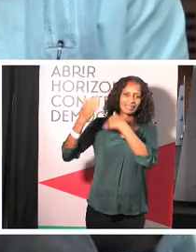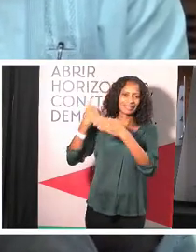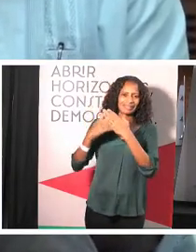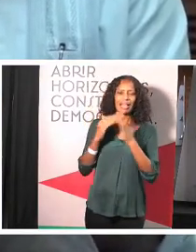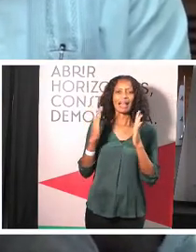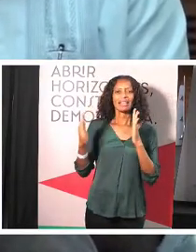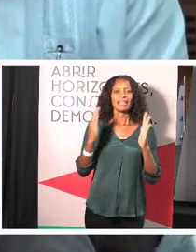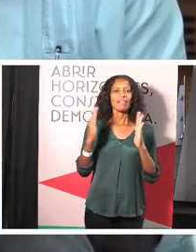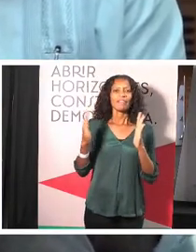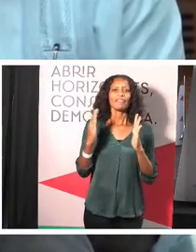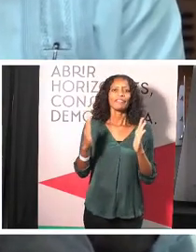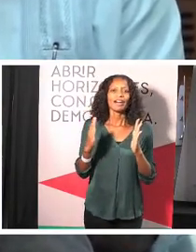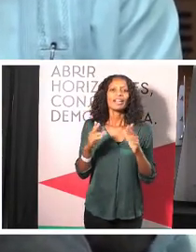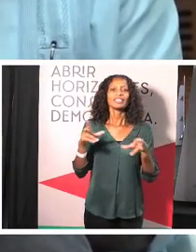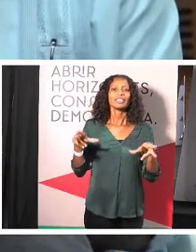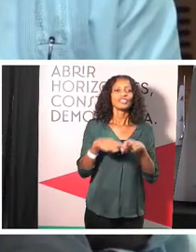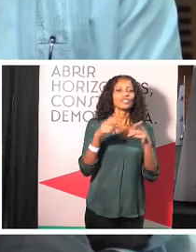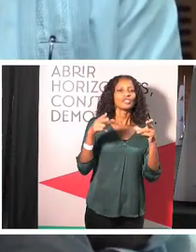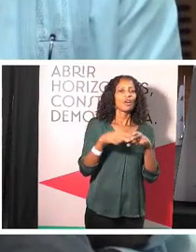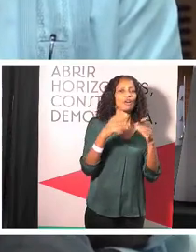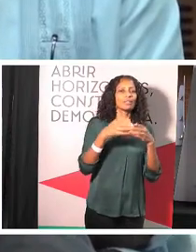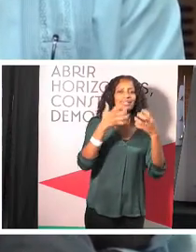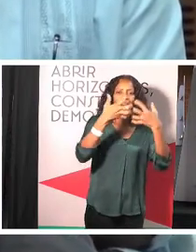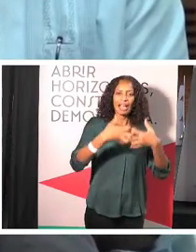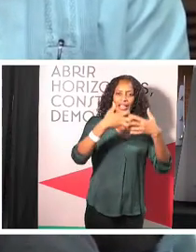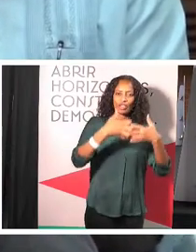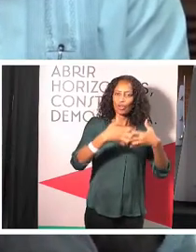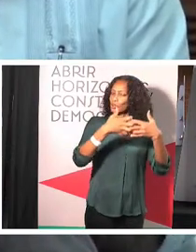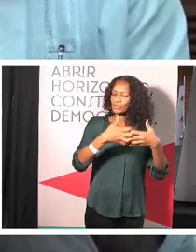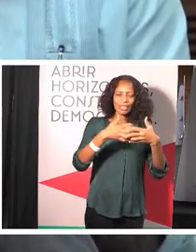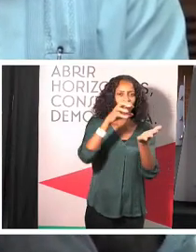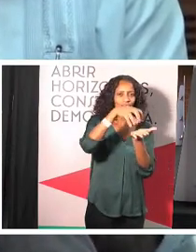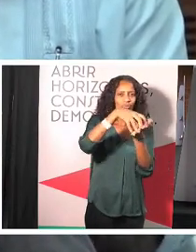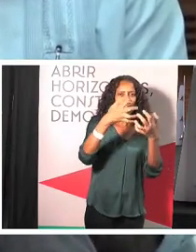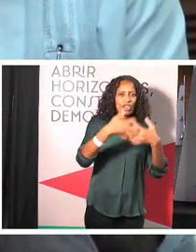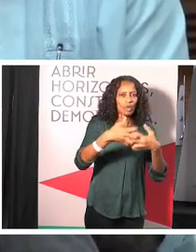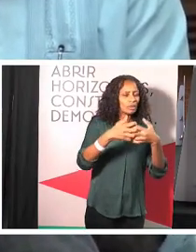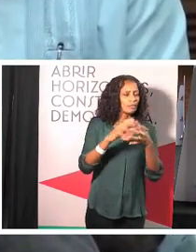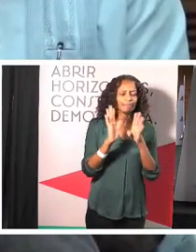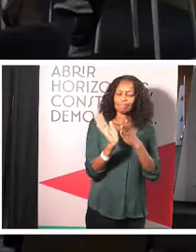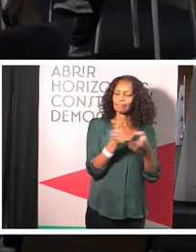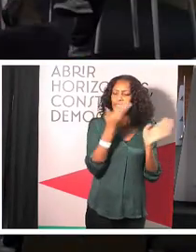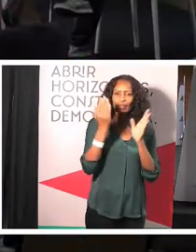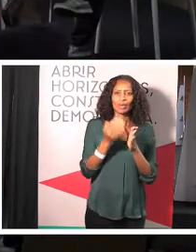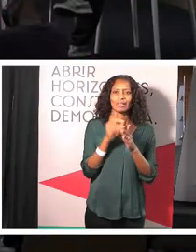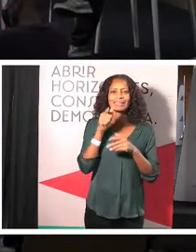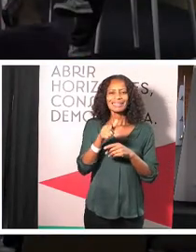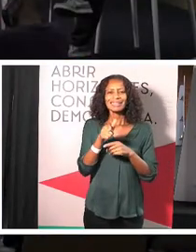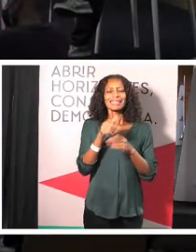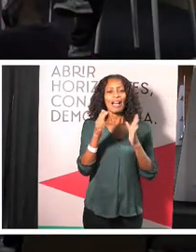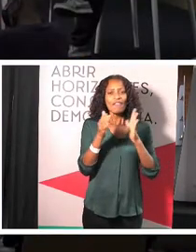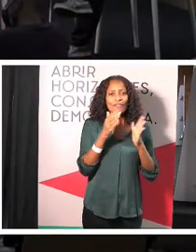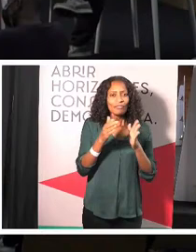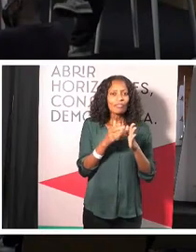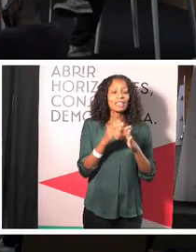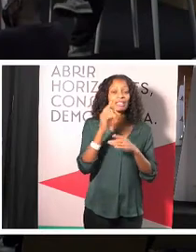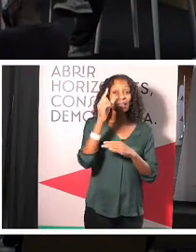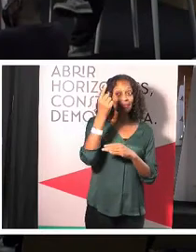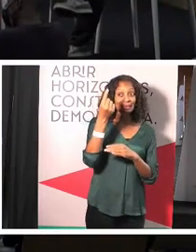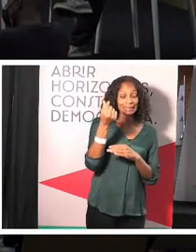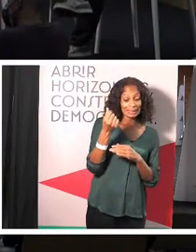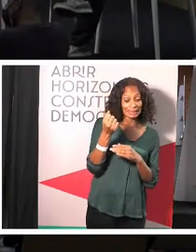en la fase, digamos, de sociedad industrial y en esta fase de capitalismo financiarizado, de capitalismo en la que la